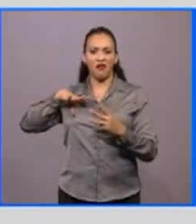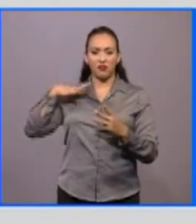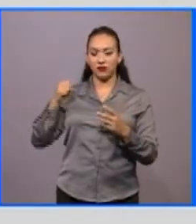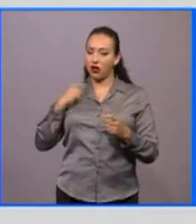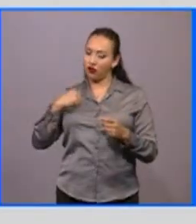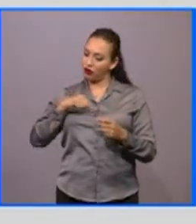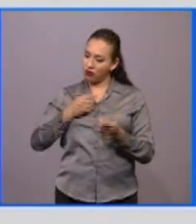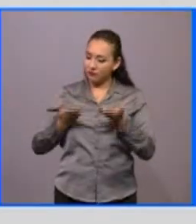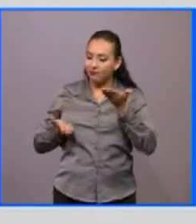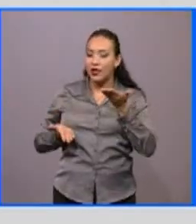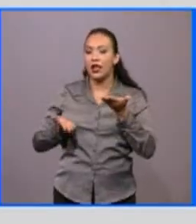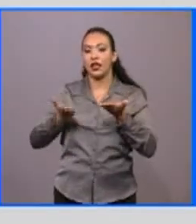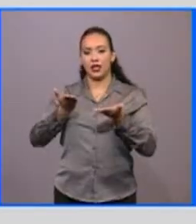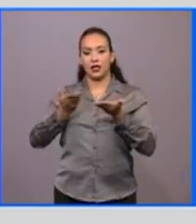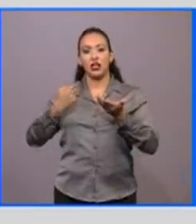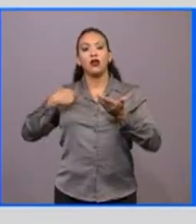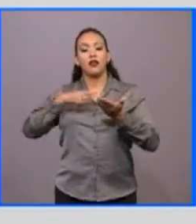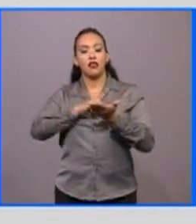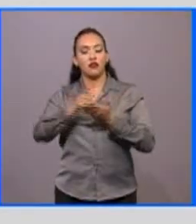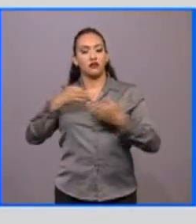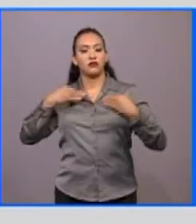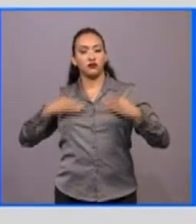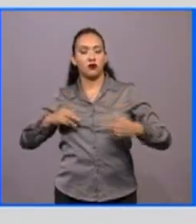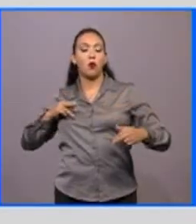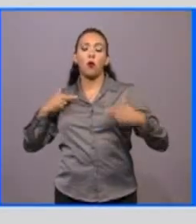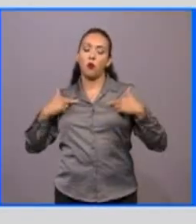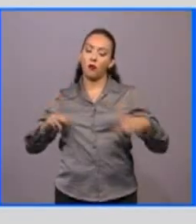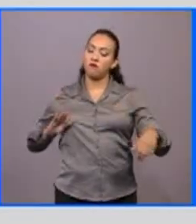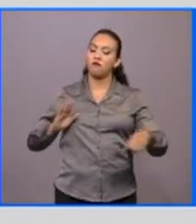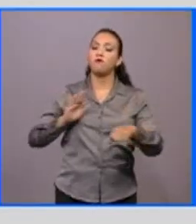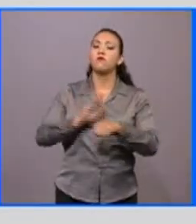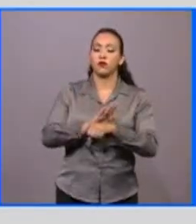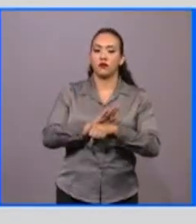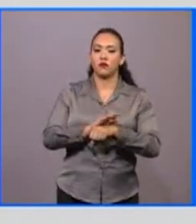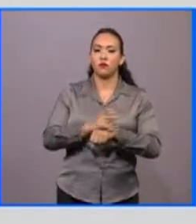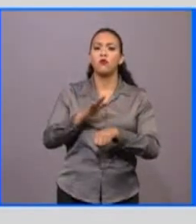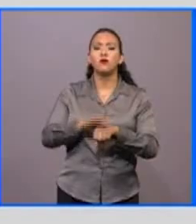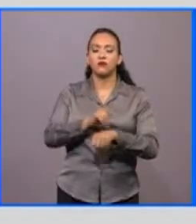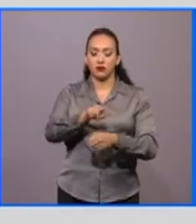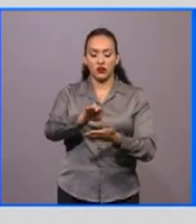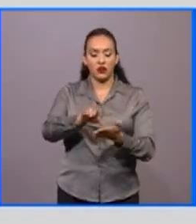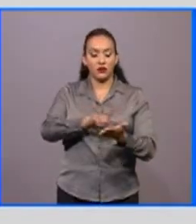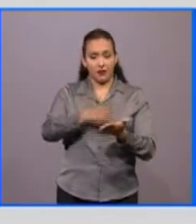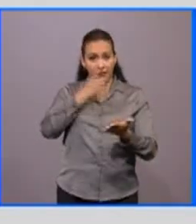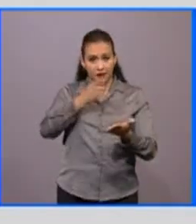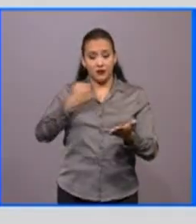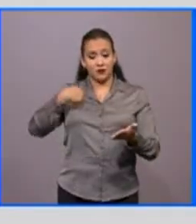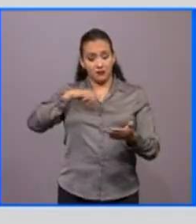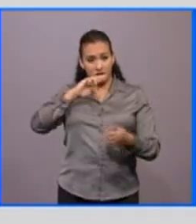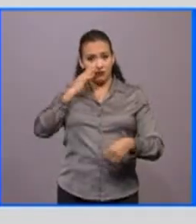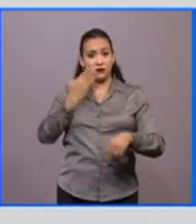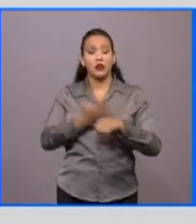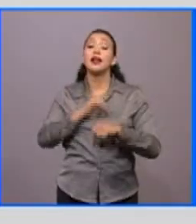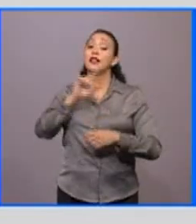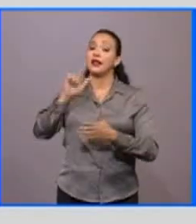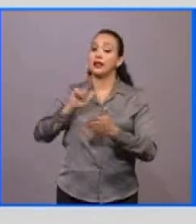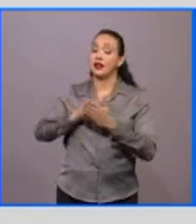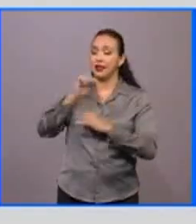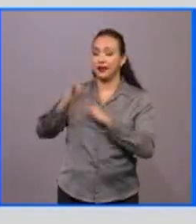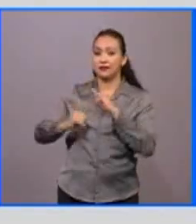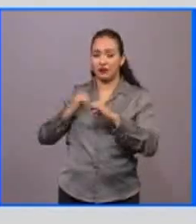las garantías de los derechos humanos, una vez más, tanto en nuestras constituciones como en las convenciones